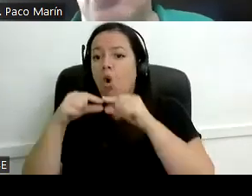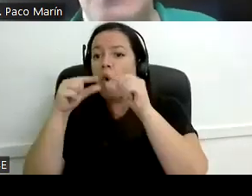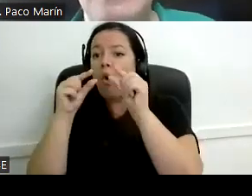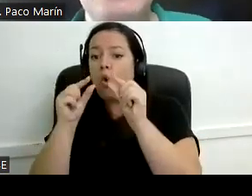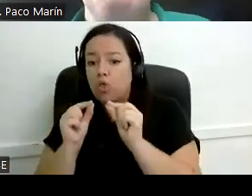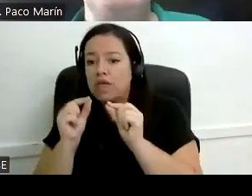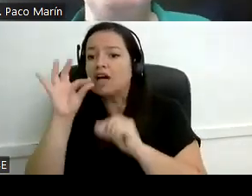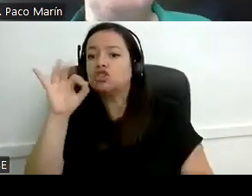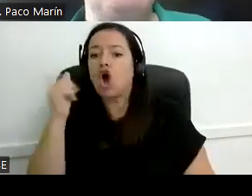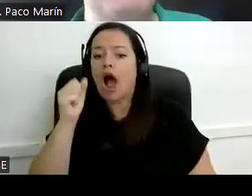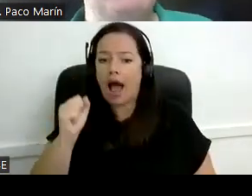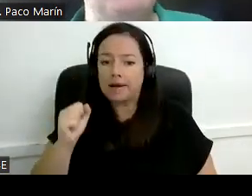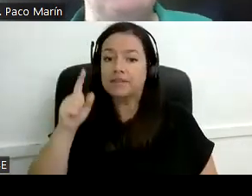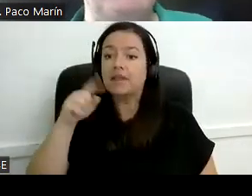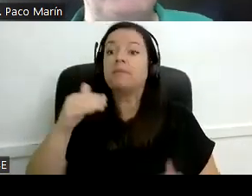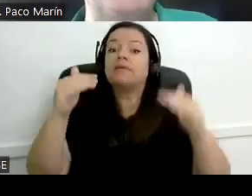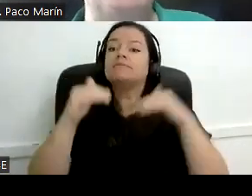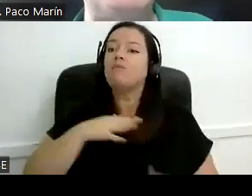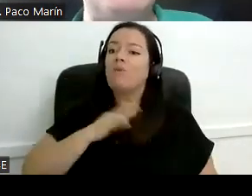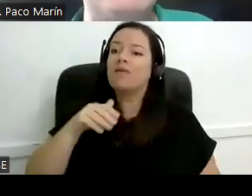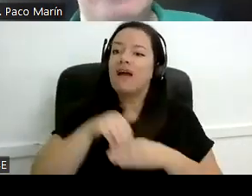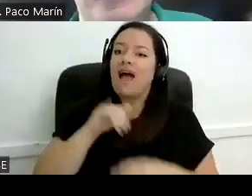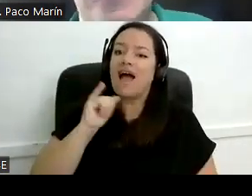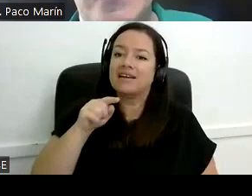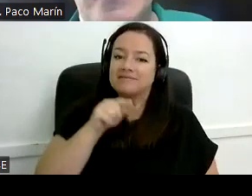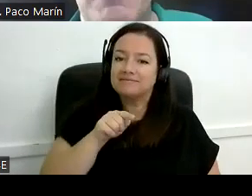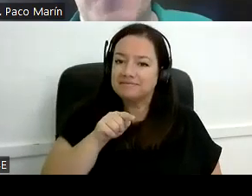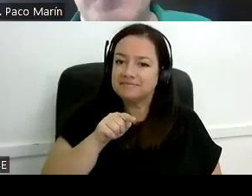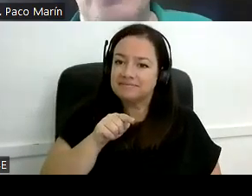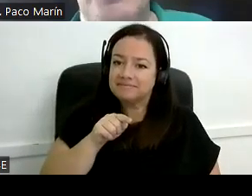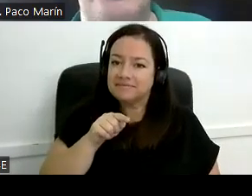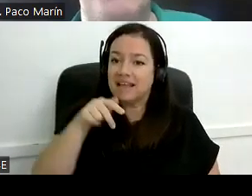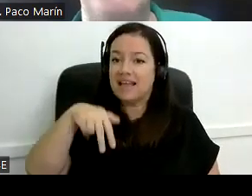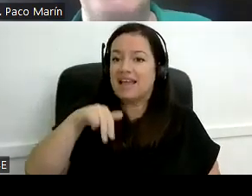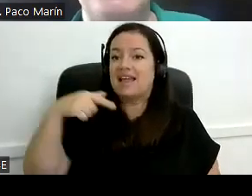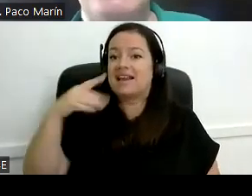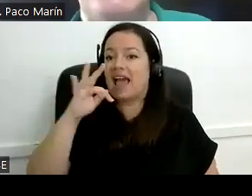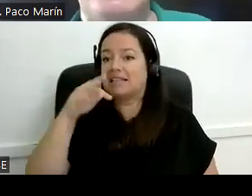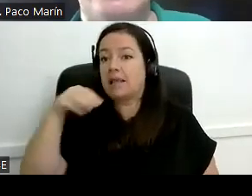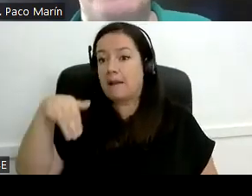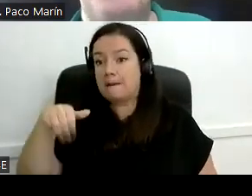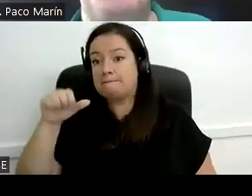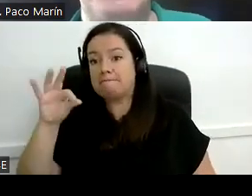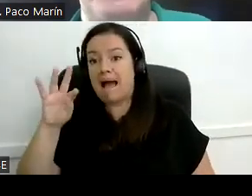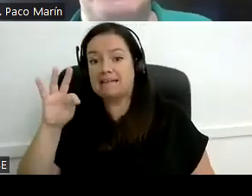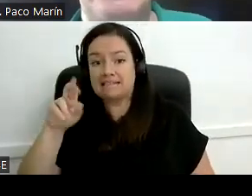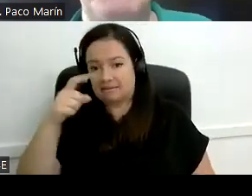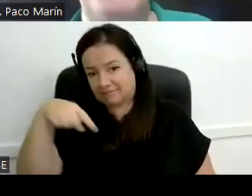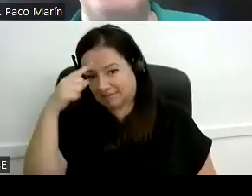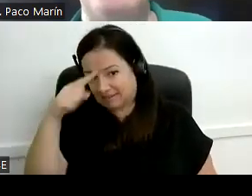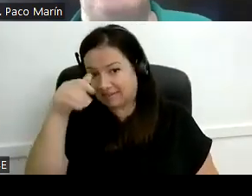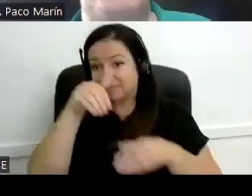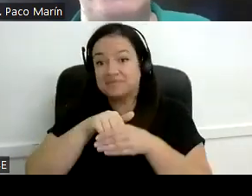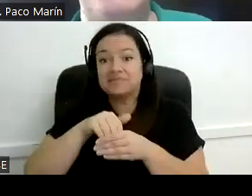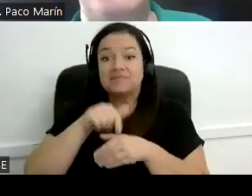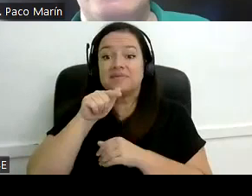la soja. Pero también los podemos encontrar en el Night Masters, que sabéis que el Night